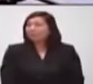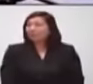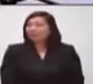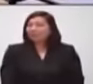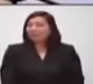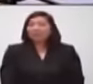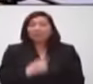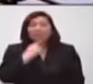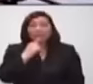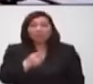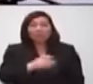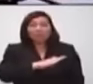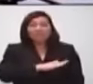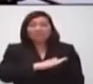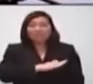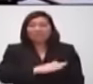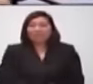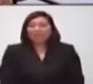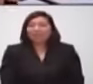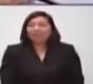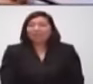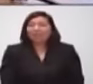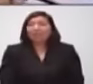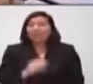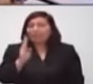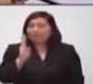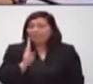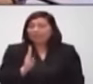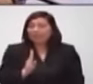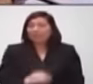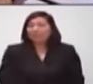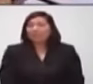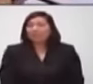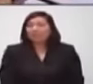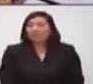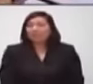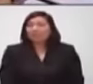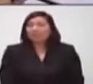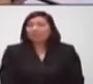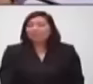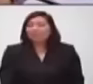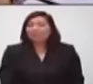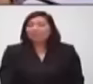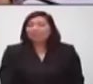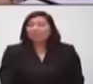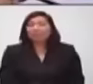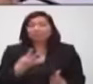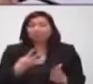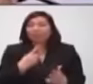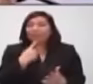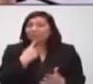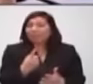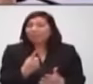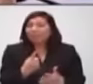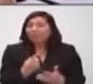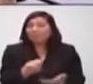Y en la acusación fiscal, allá en el Brasil, parte del atestado menciona que